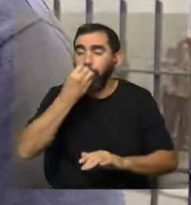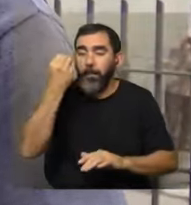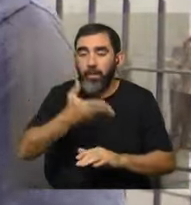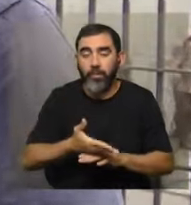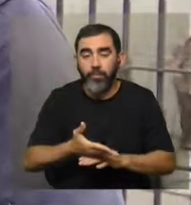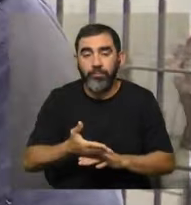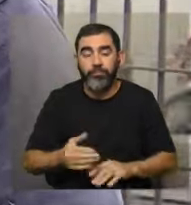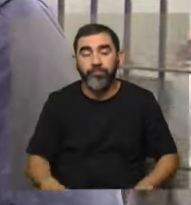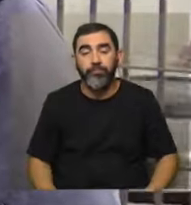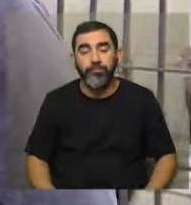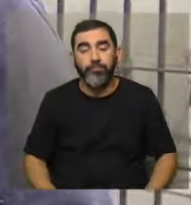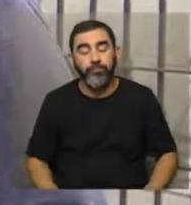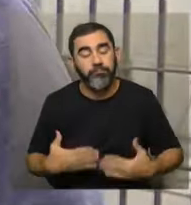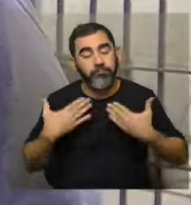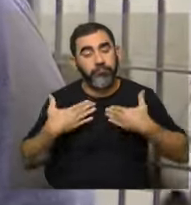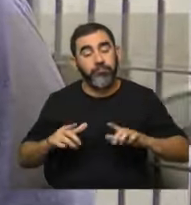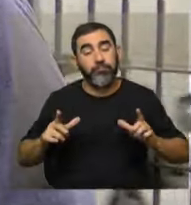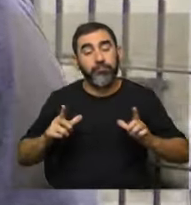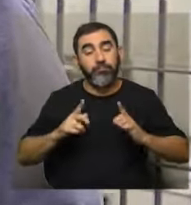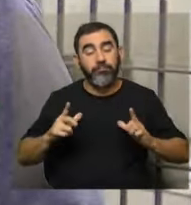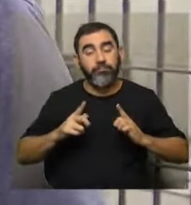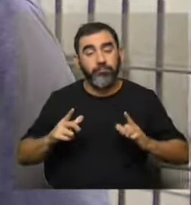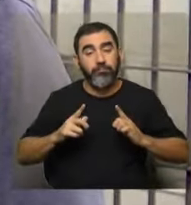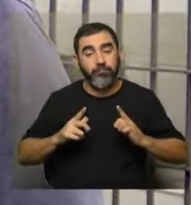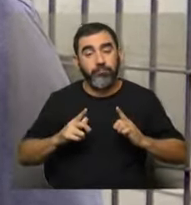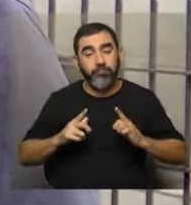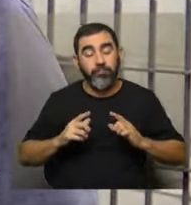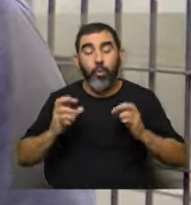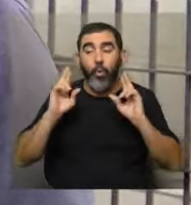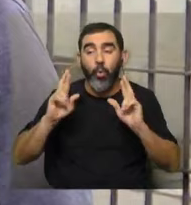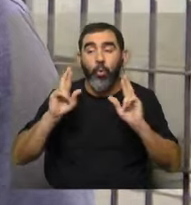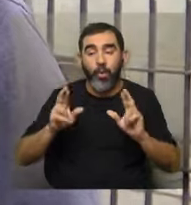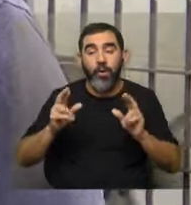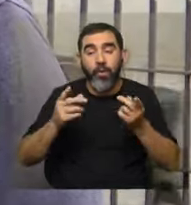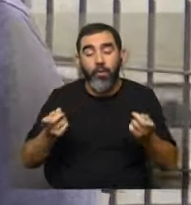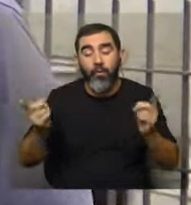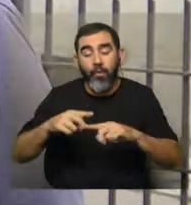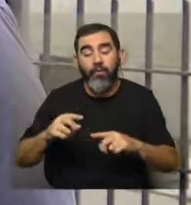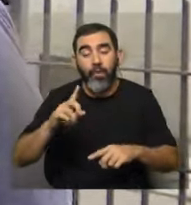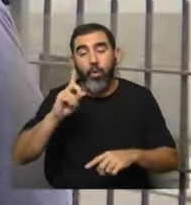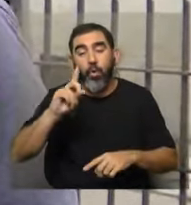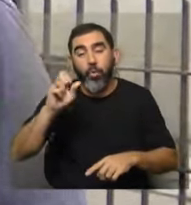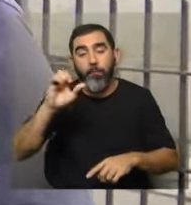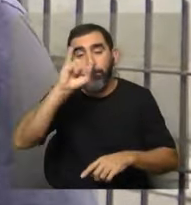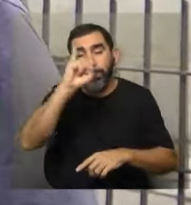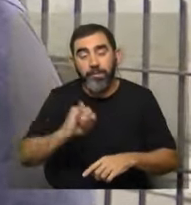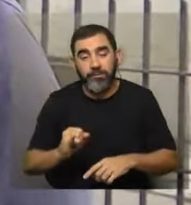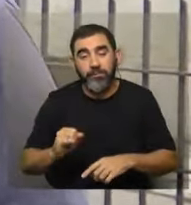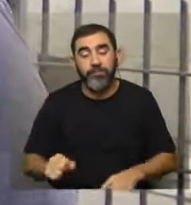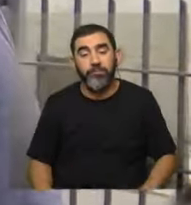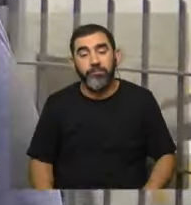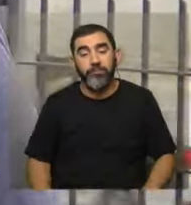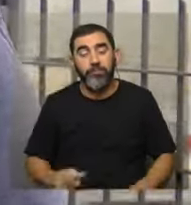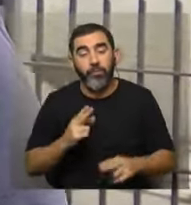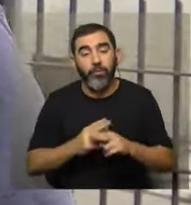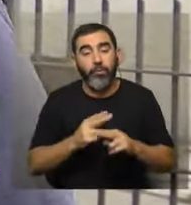es tener tranquilidad y esperar y lo que nosotros deseamos es que se recupere Juan Gómez nosotros en principio el nombre de